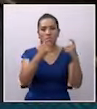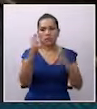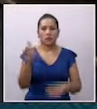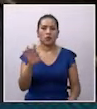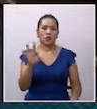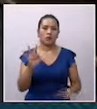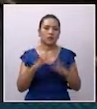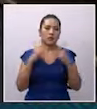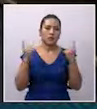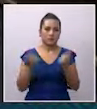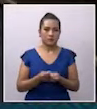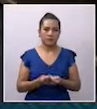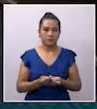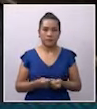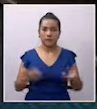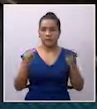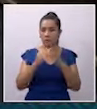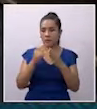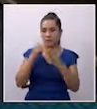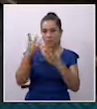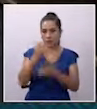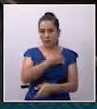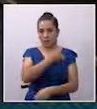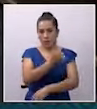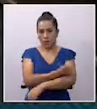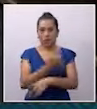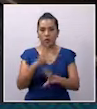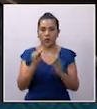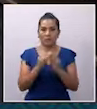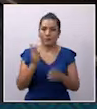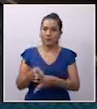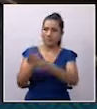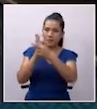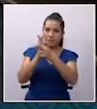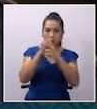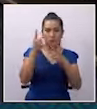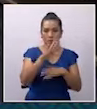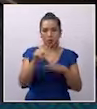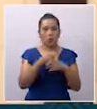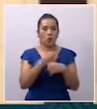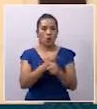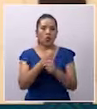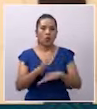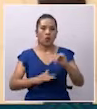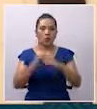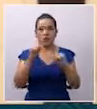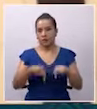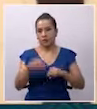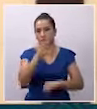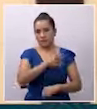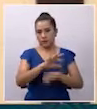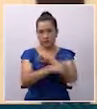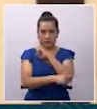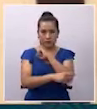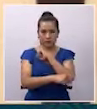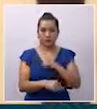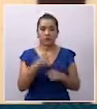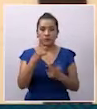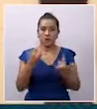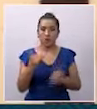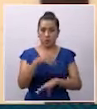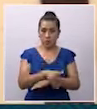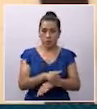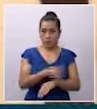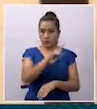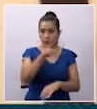9 departamentos. Pese a ello, la autoridad afirmó que se aprobó créditos para obras en el país. Esta noche, como ustedes han sido testigos,